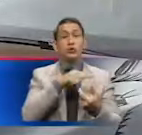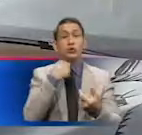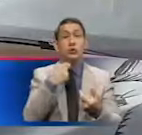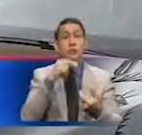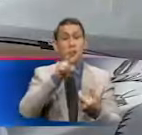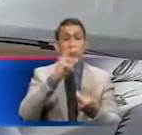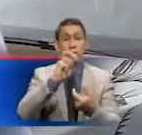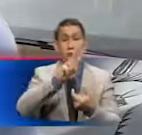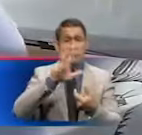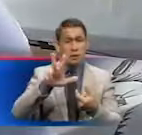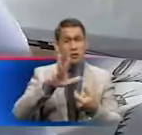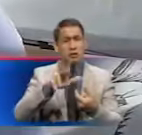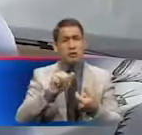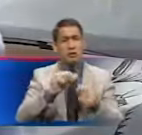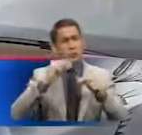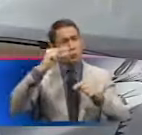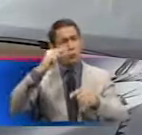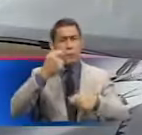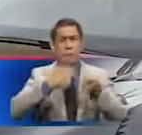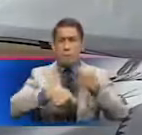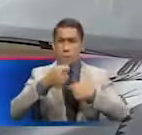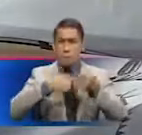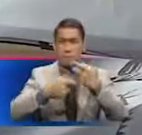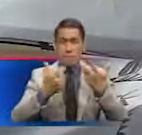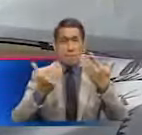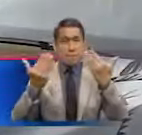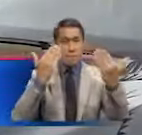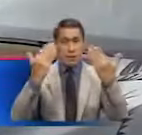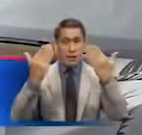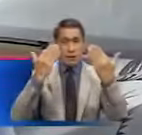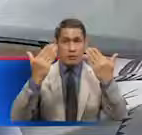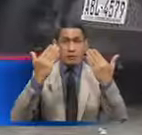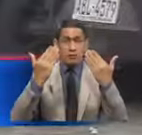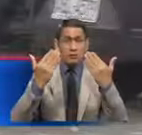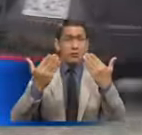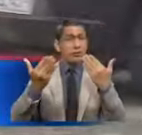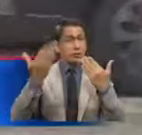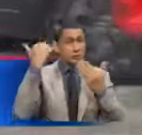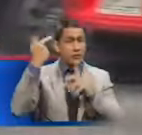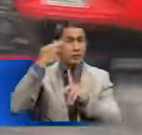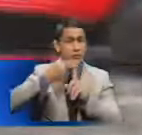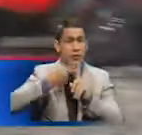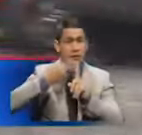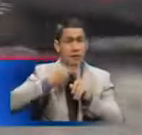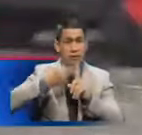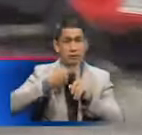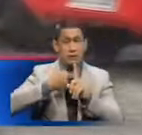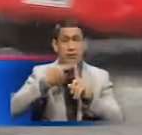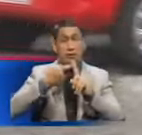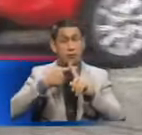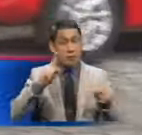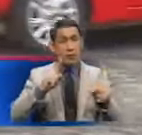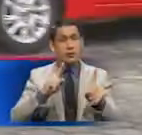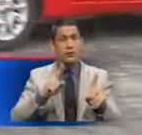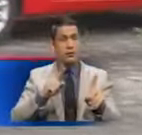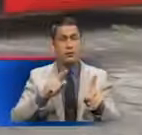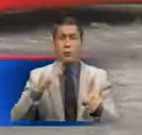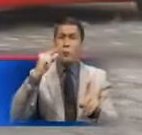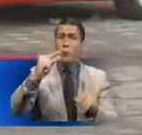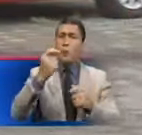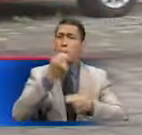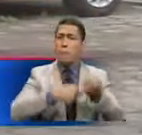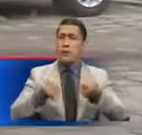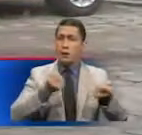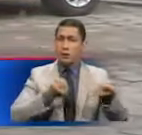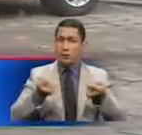sí estuvieron un poco bajas en comparación a lo que fue el resto del año. Son algunos factores que han incidido en la baja de las ventas.